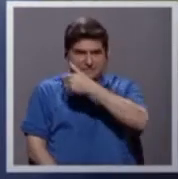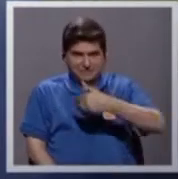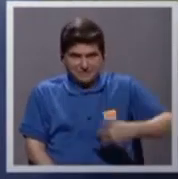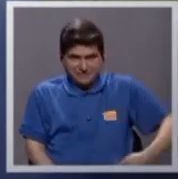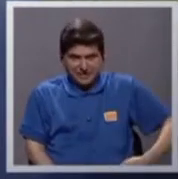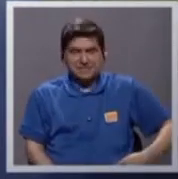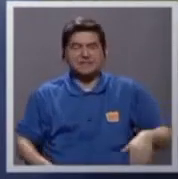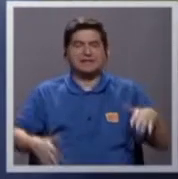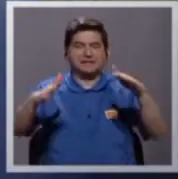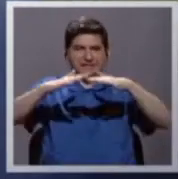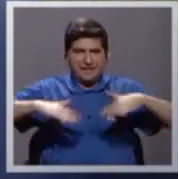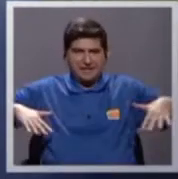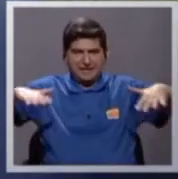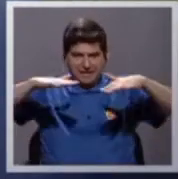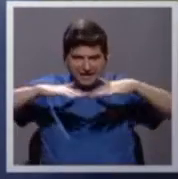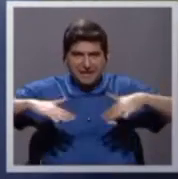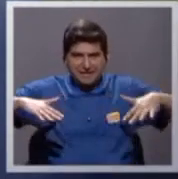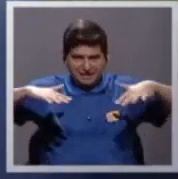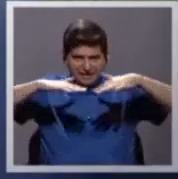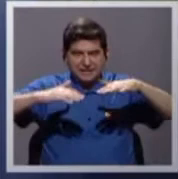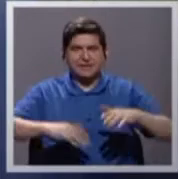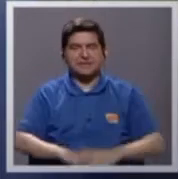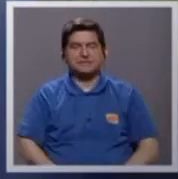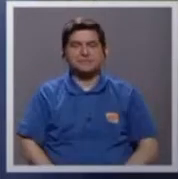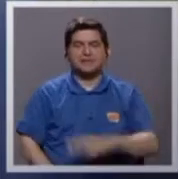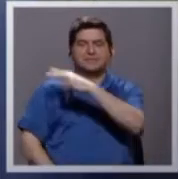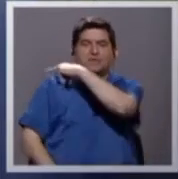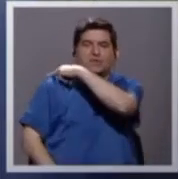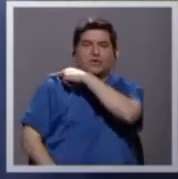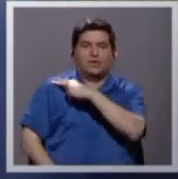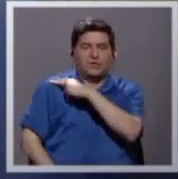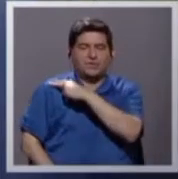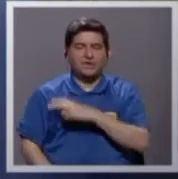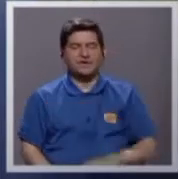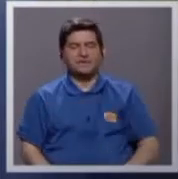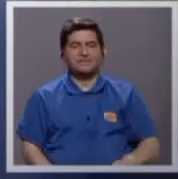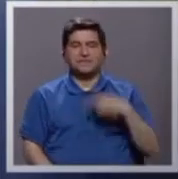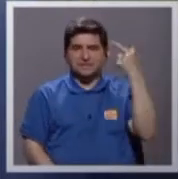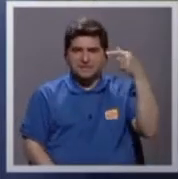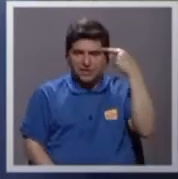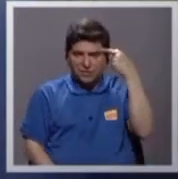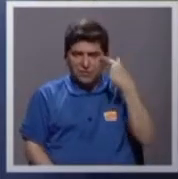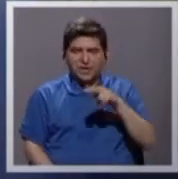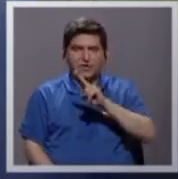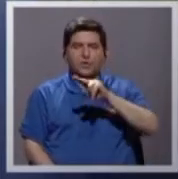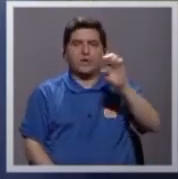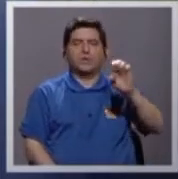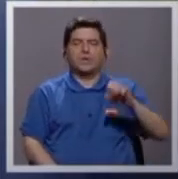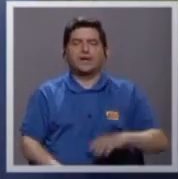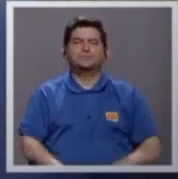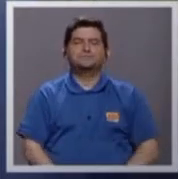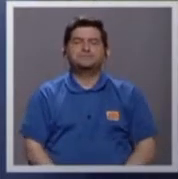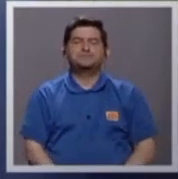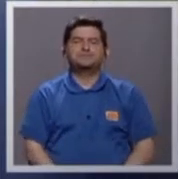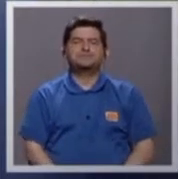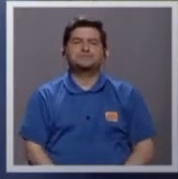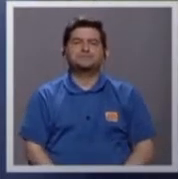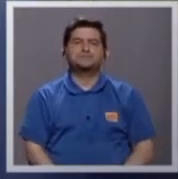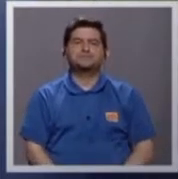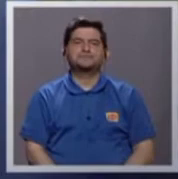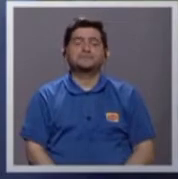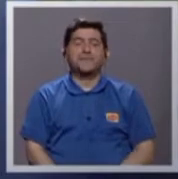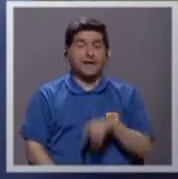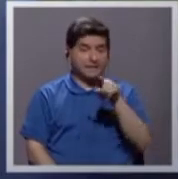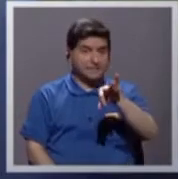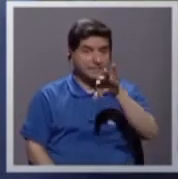el ámbito de jefes de Estado de la Unión Europea. De